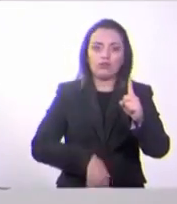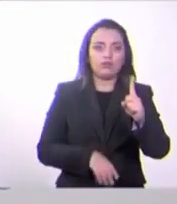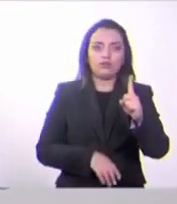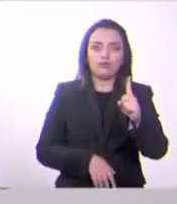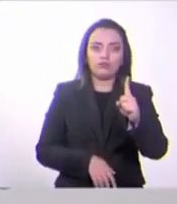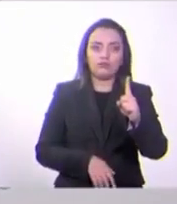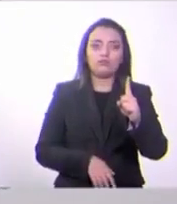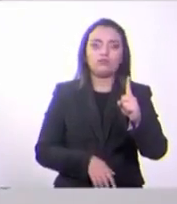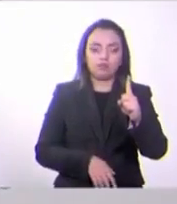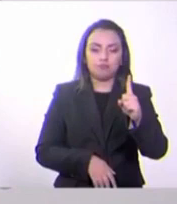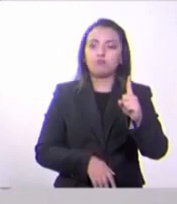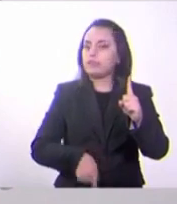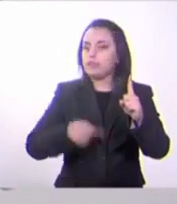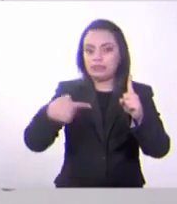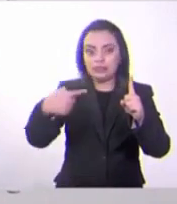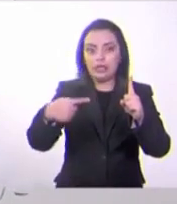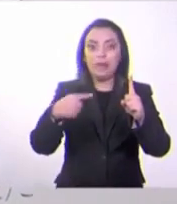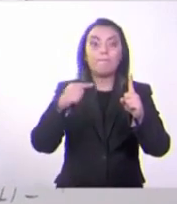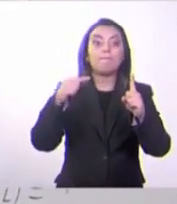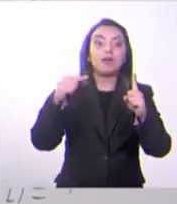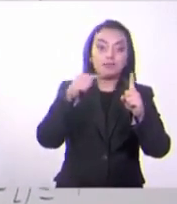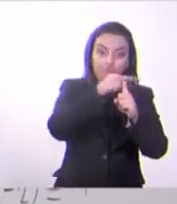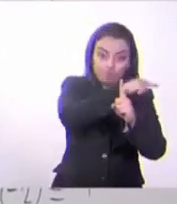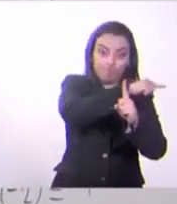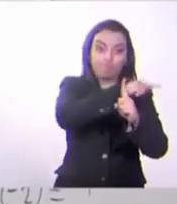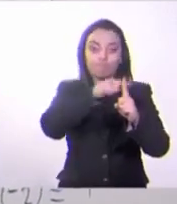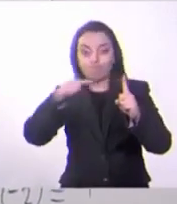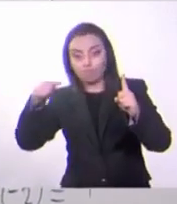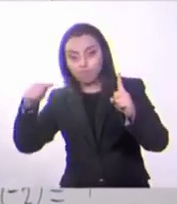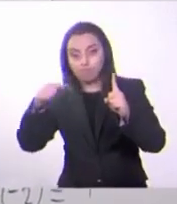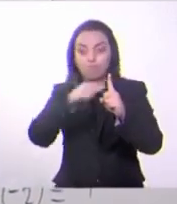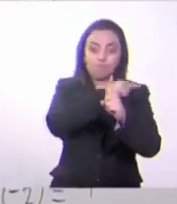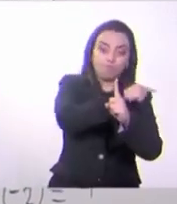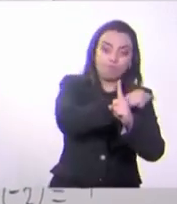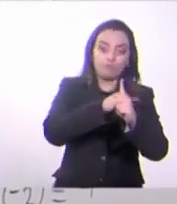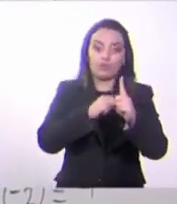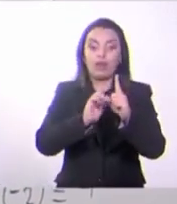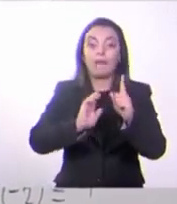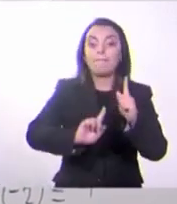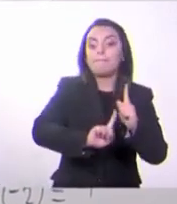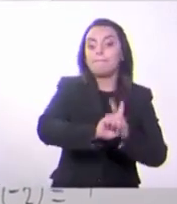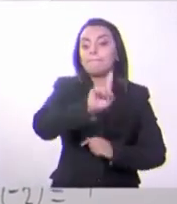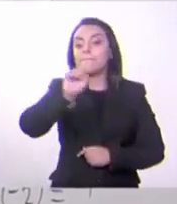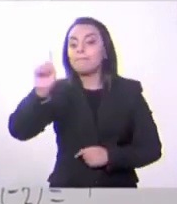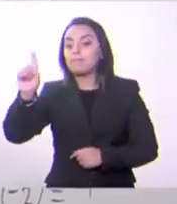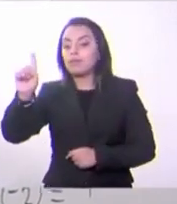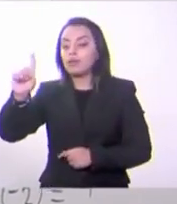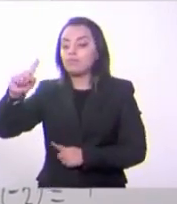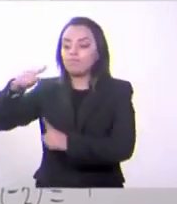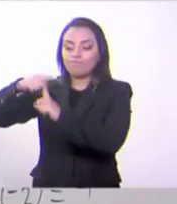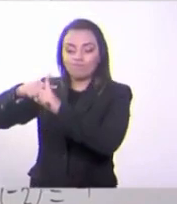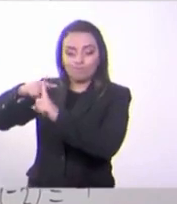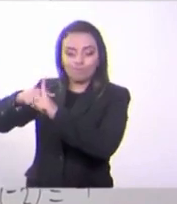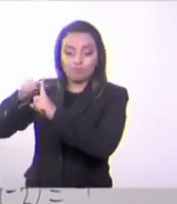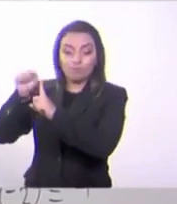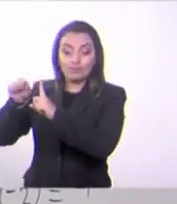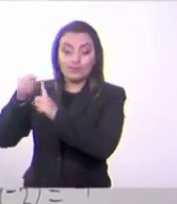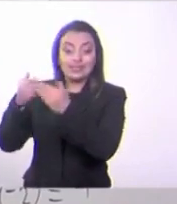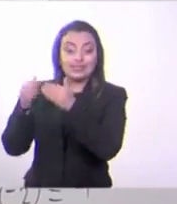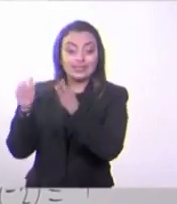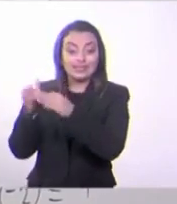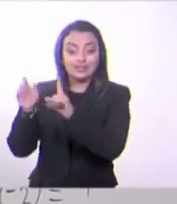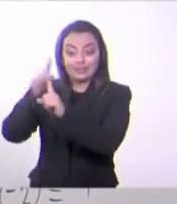probar con cualquiera y siempre voy a encontrar su preimagen. Pero en tu función cuadrática, que hemos dicho que